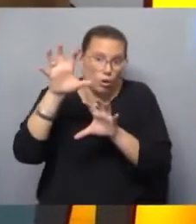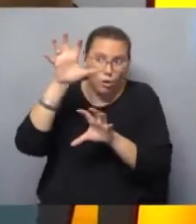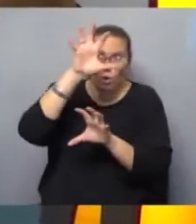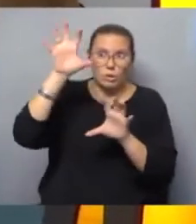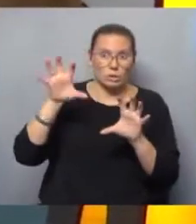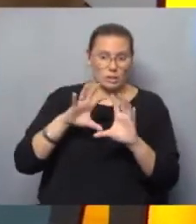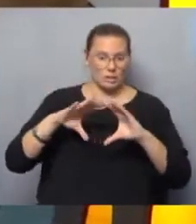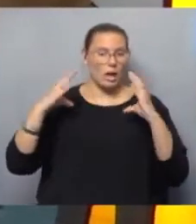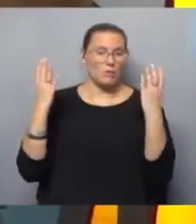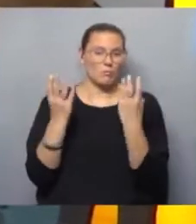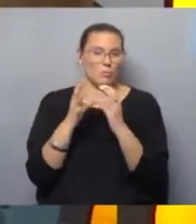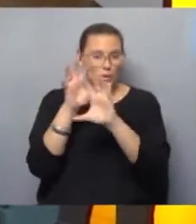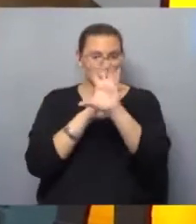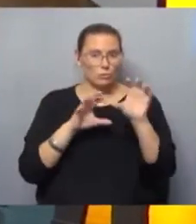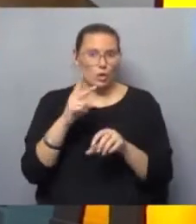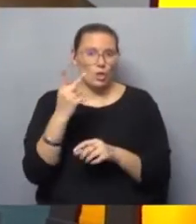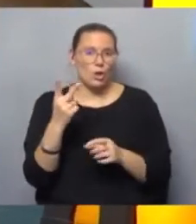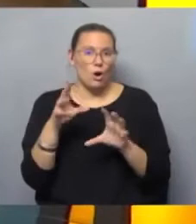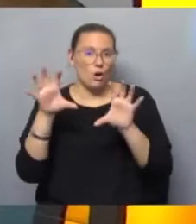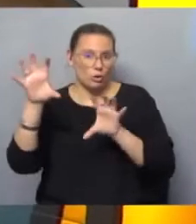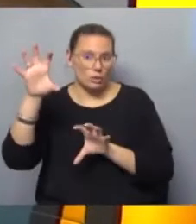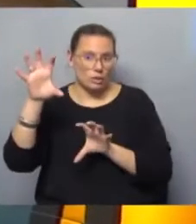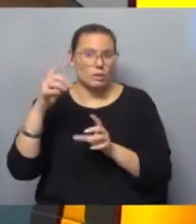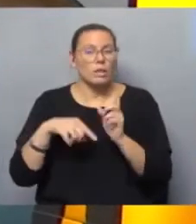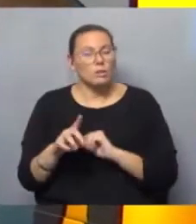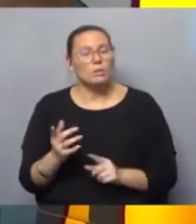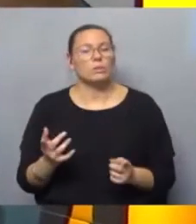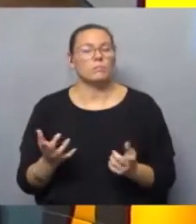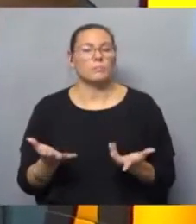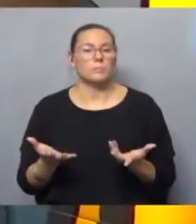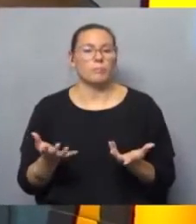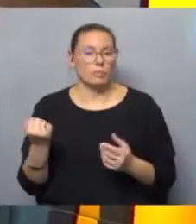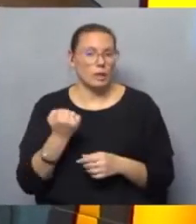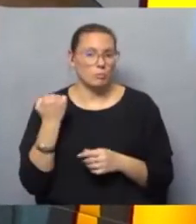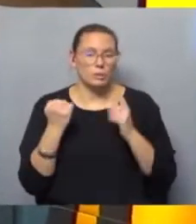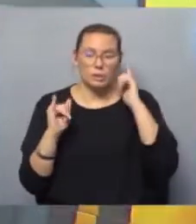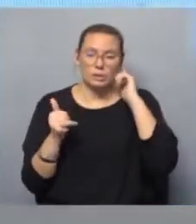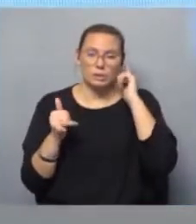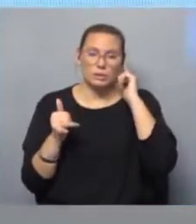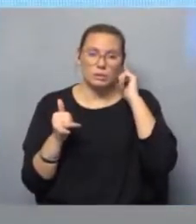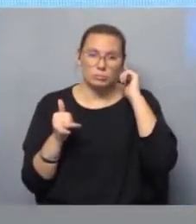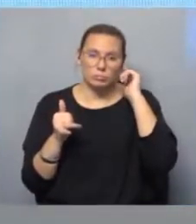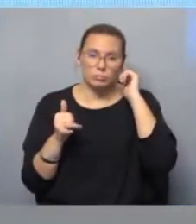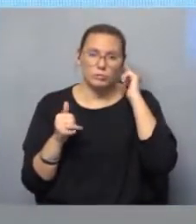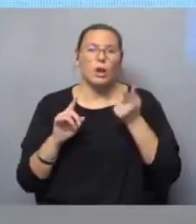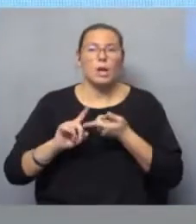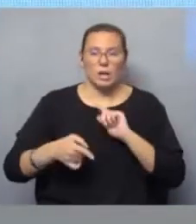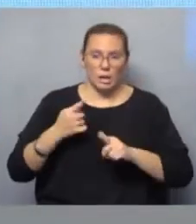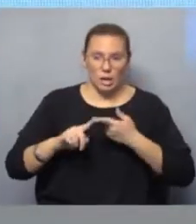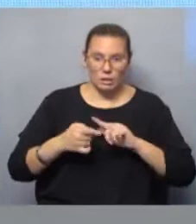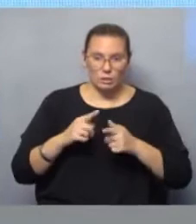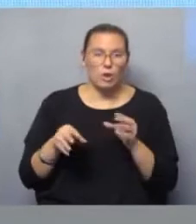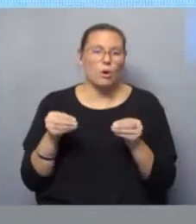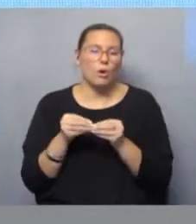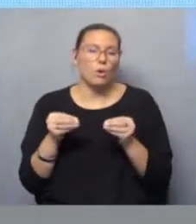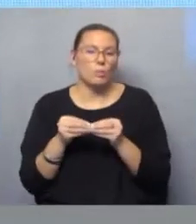continental Sí, abarca dos continentes, sí, de todo el claramente, sí. planeta, ¿no? Sí. Entonces, sí, tenemos mucha vinculación con colegas de